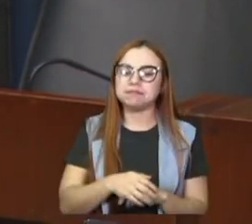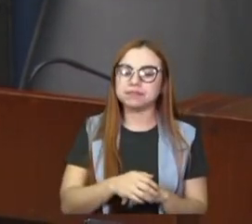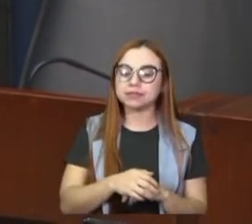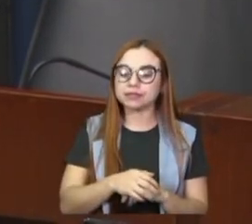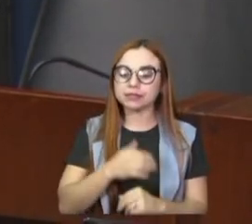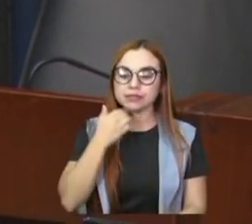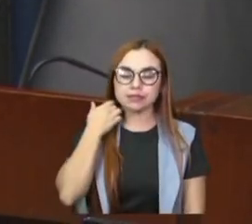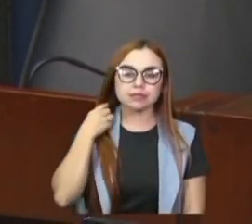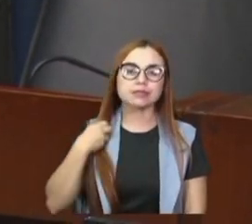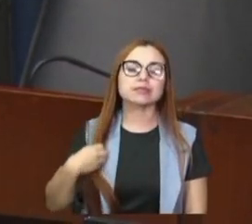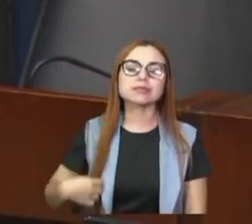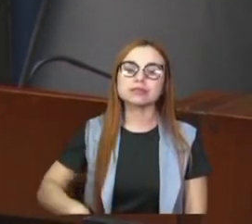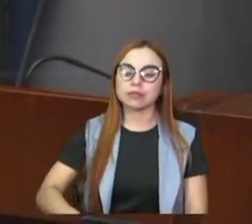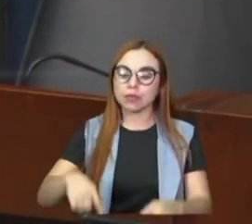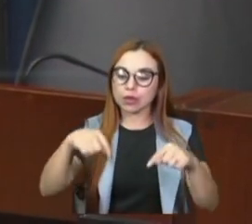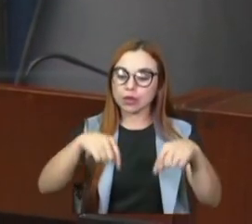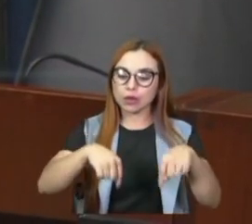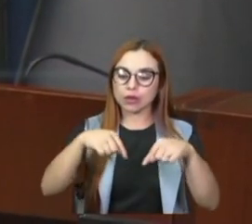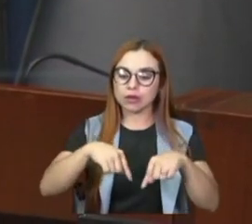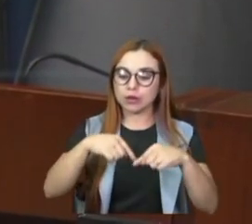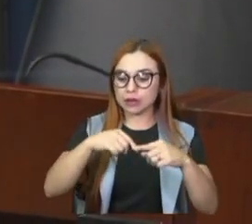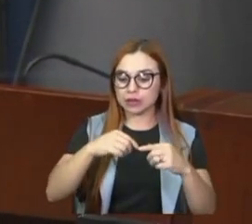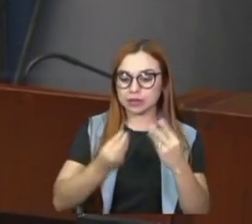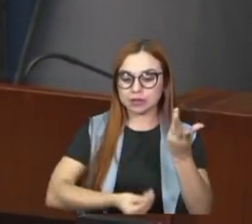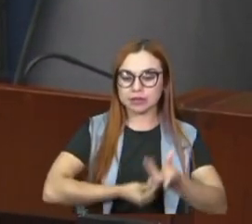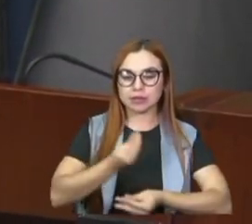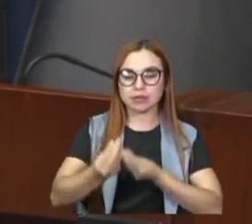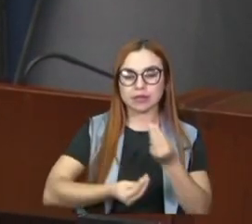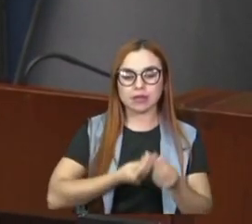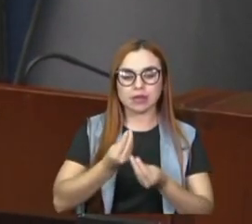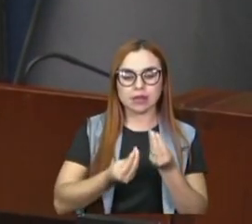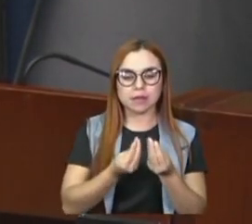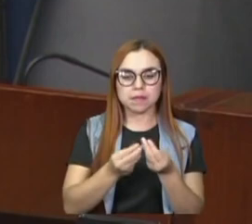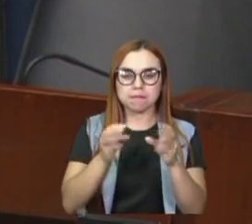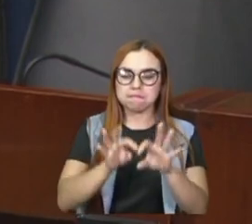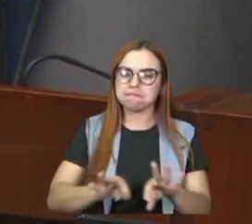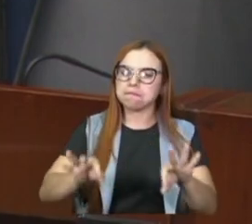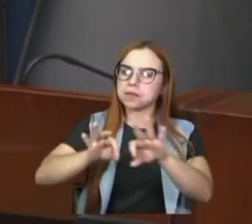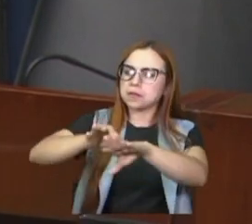un llamado al ministro de Obras Públicas, Sabonge,